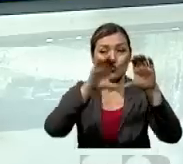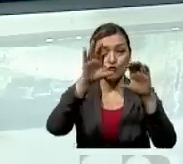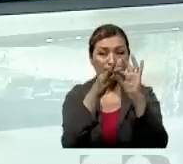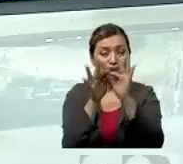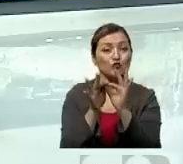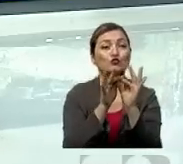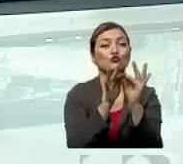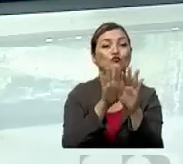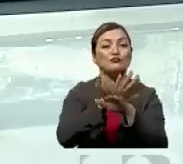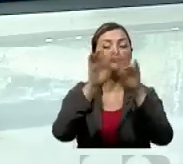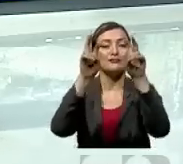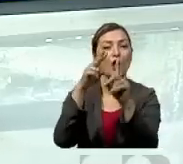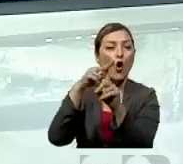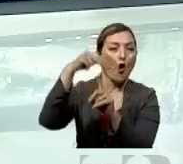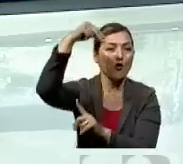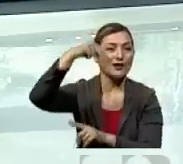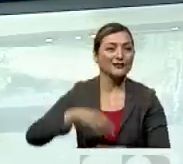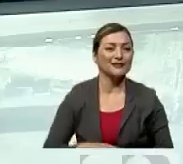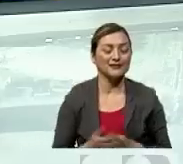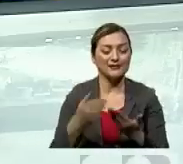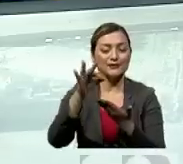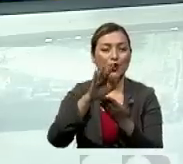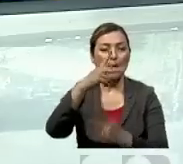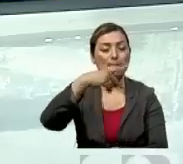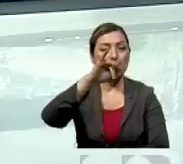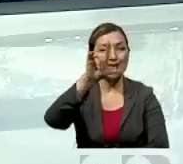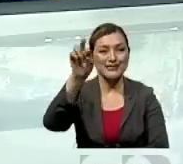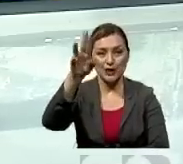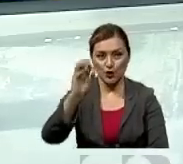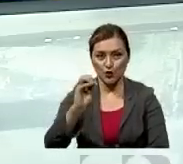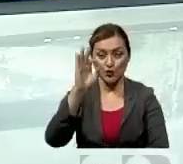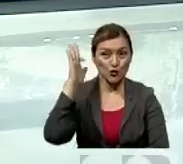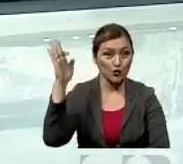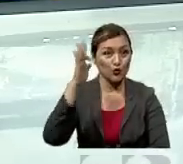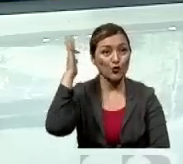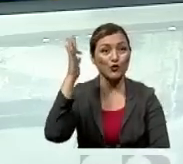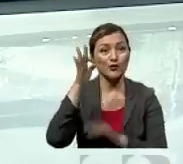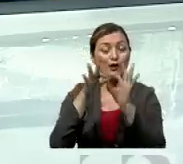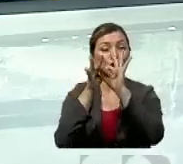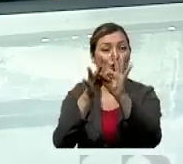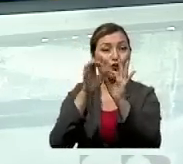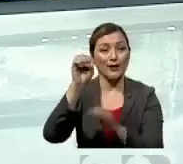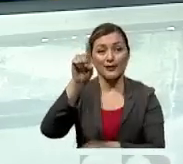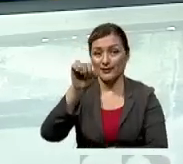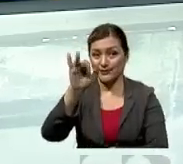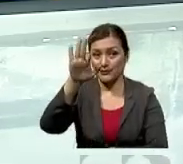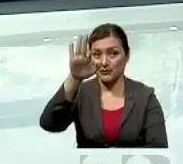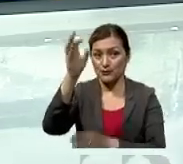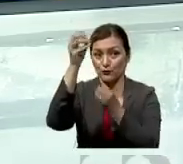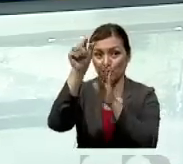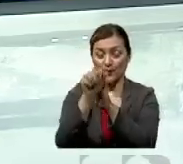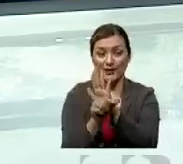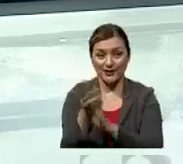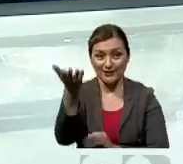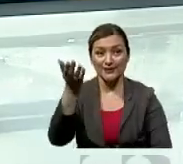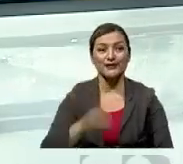dedicado a las gaseosas. Este museo se ubica en el cantón Píllaro de Tungurahua, en donde está nuestra compañera Edith Jácome para contarnos más